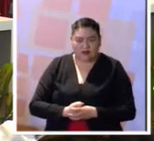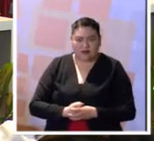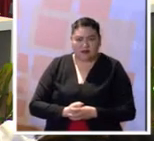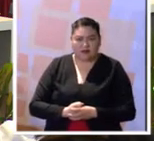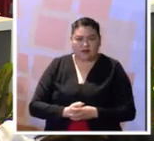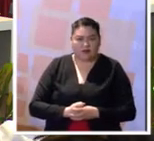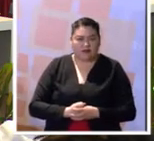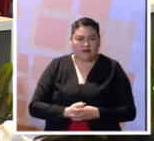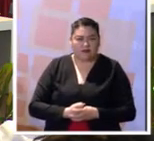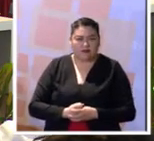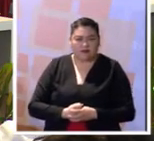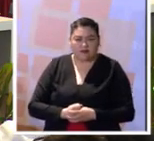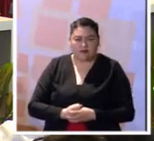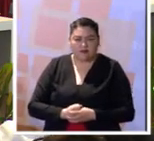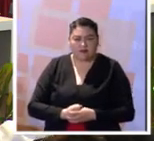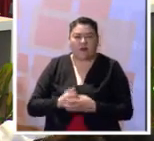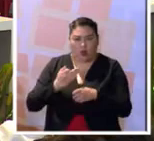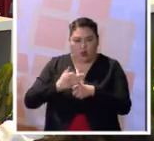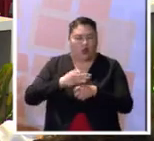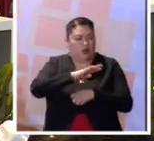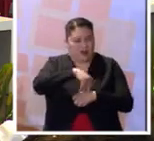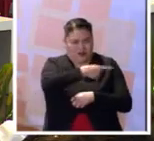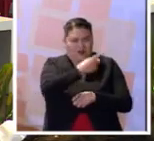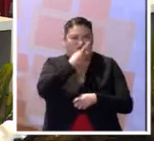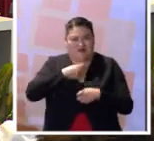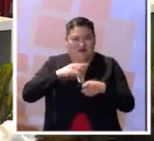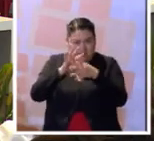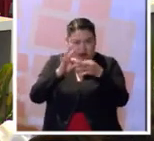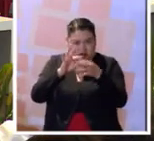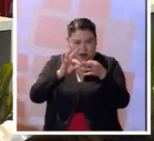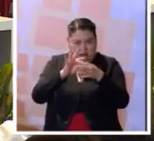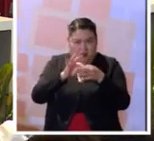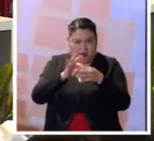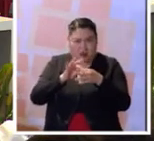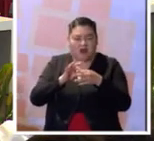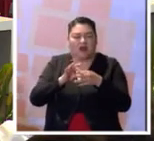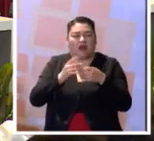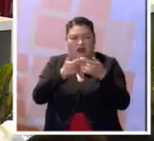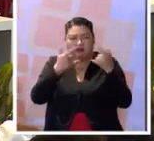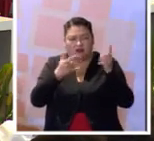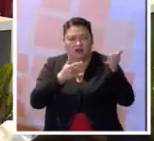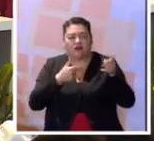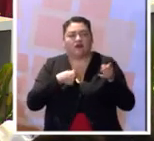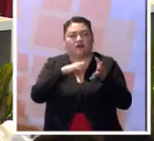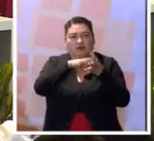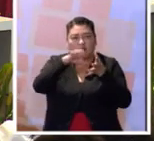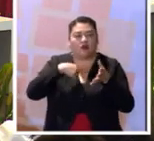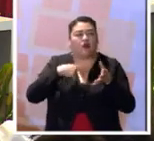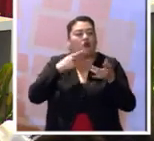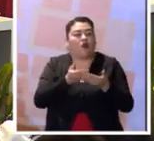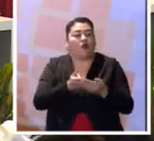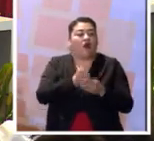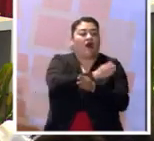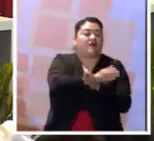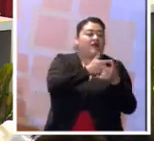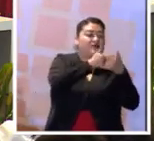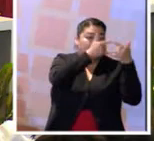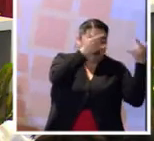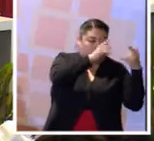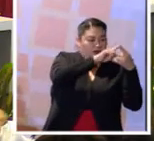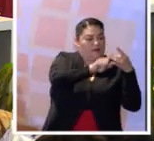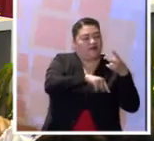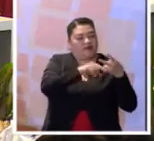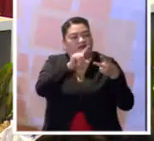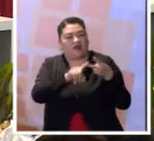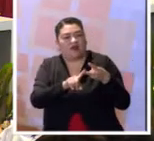compatibilizar armónicamente esto último que decía Claudia? ¿No son excluyentes y pueden armonizarse el principio de paridad con el